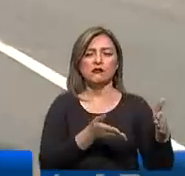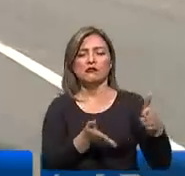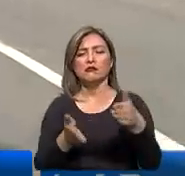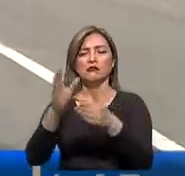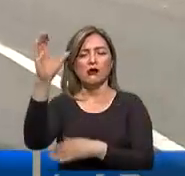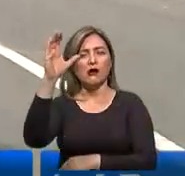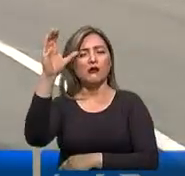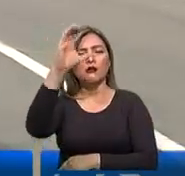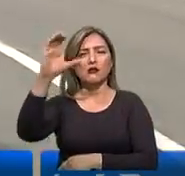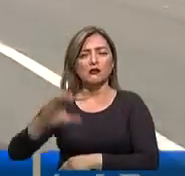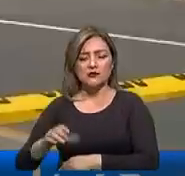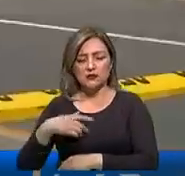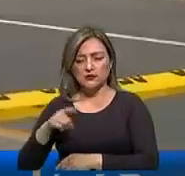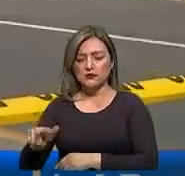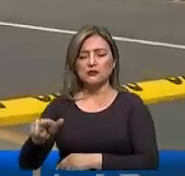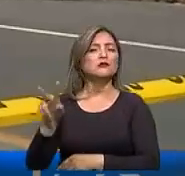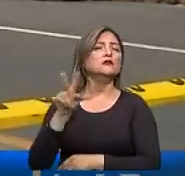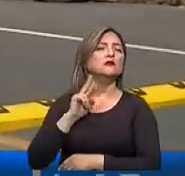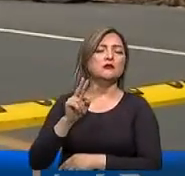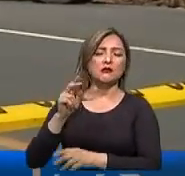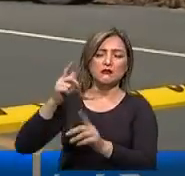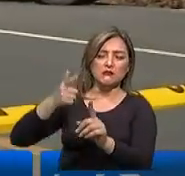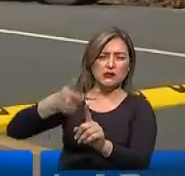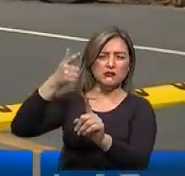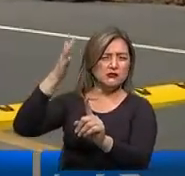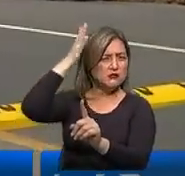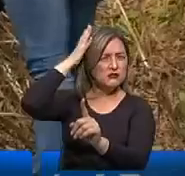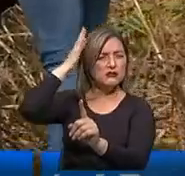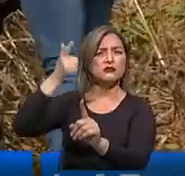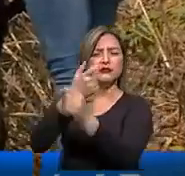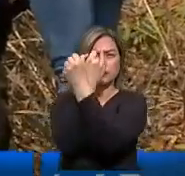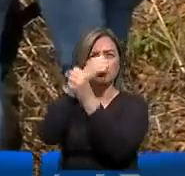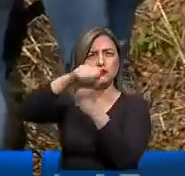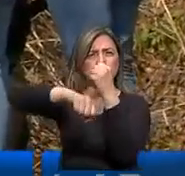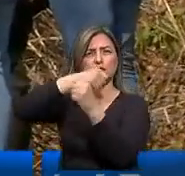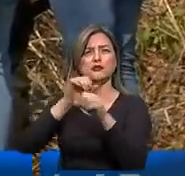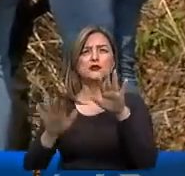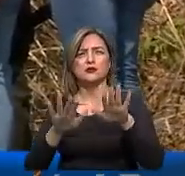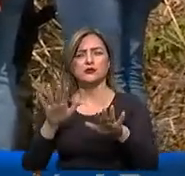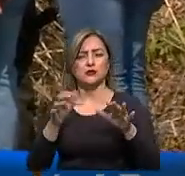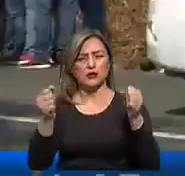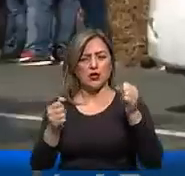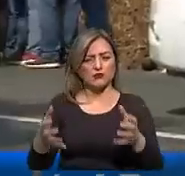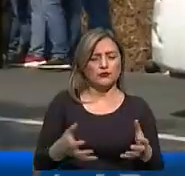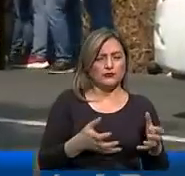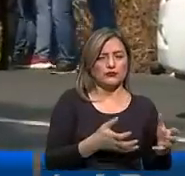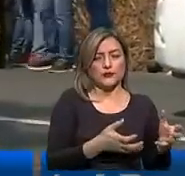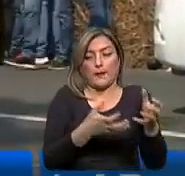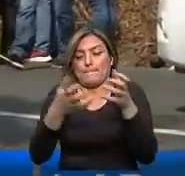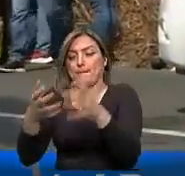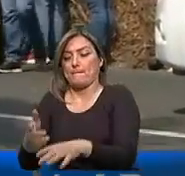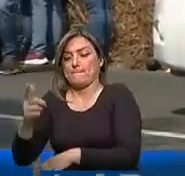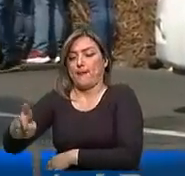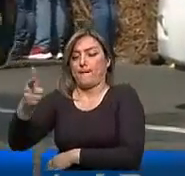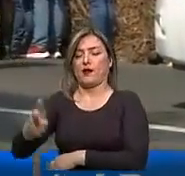víctima tenía varios disparos en la cabeza y estaba maniatado. Se presume que el hombre fue llevado en un vehículo y que en ese punto lo ejecutaron. Y